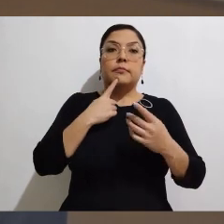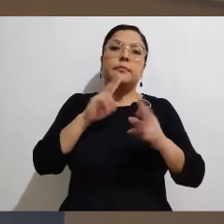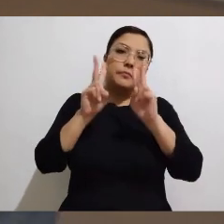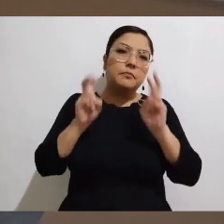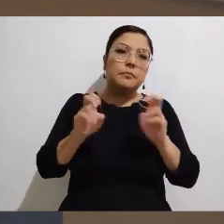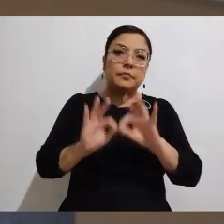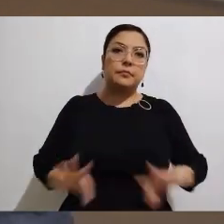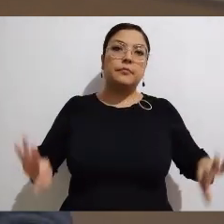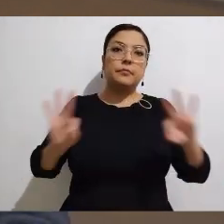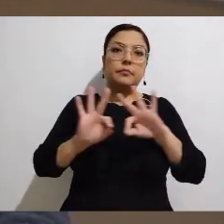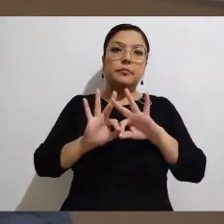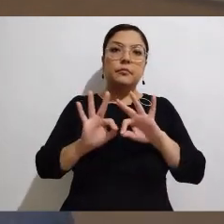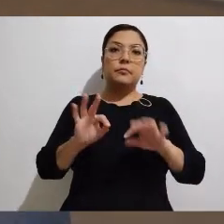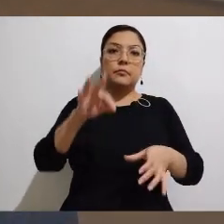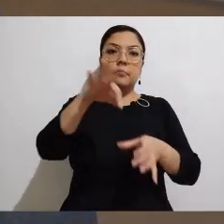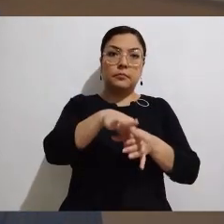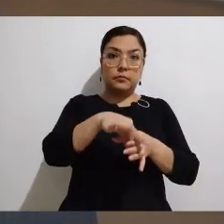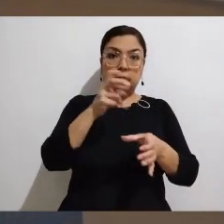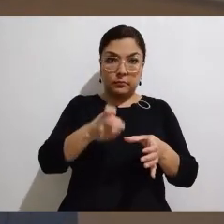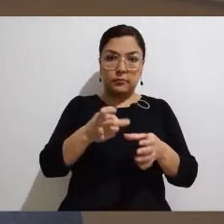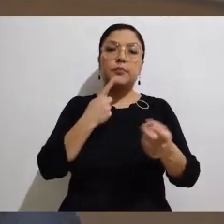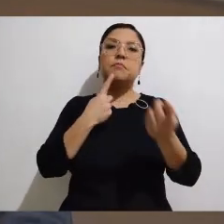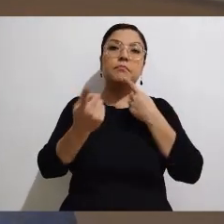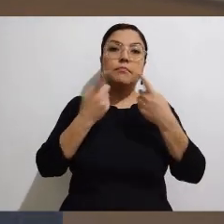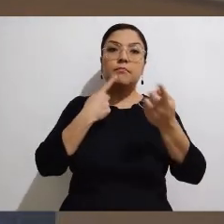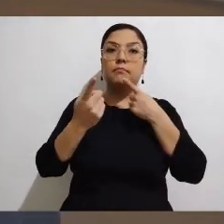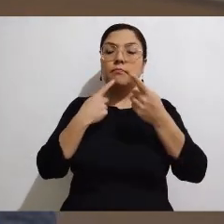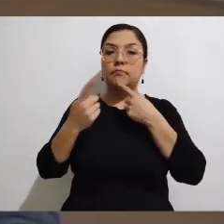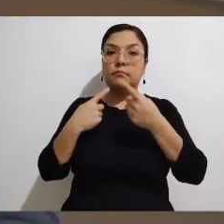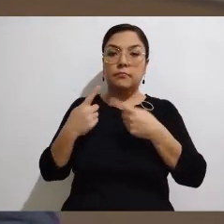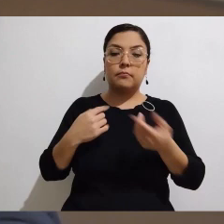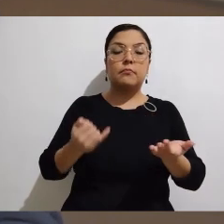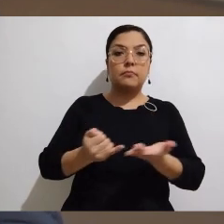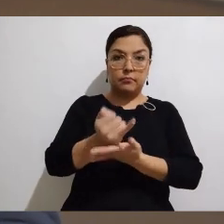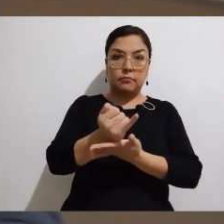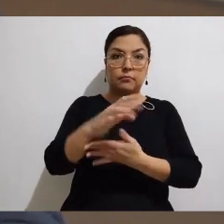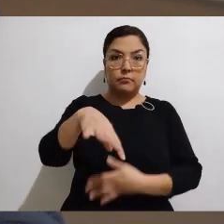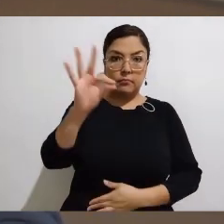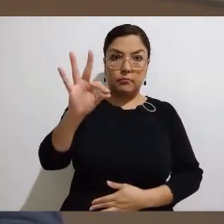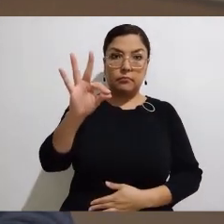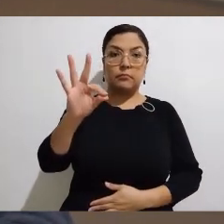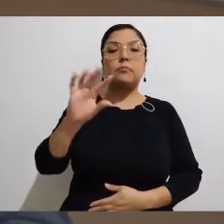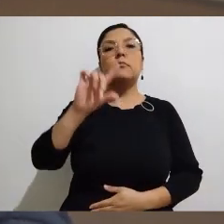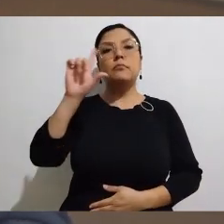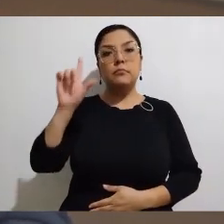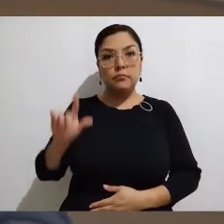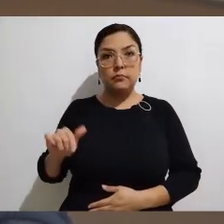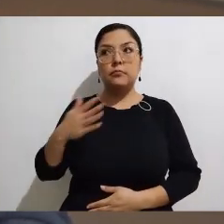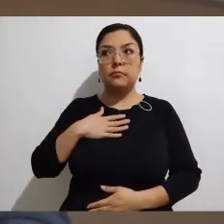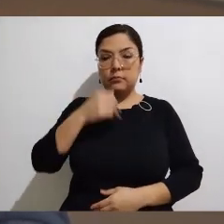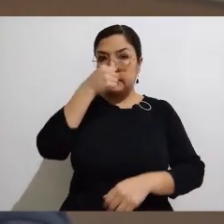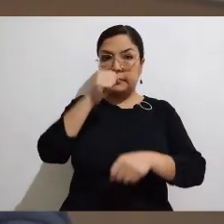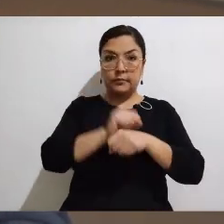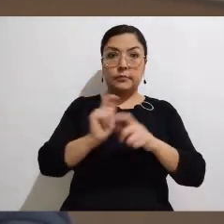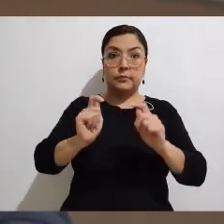asuntos importantes del proceso electoral, y ya nosotros lo que nos corresponde desde la Secretaría Ejecutiva, en conjunto con las direcciones y las unidades técnicas, pues